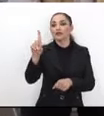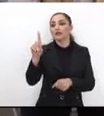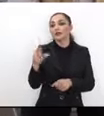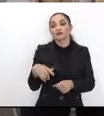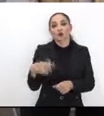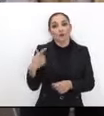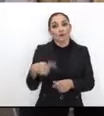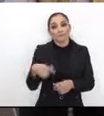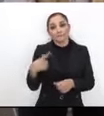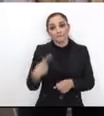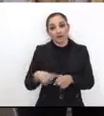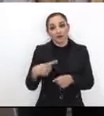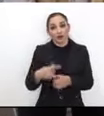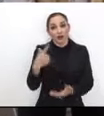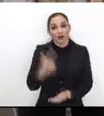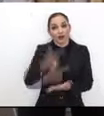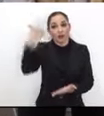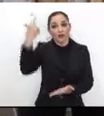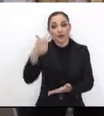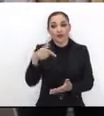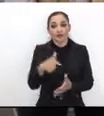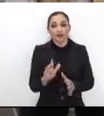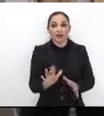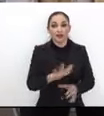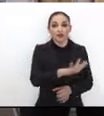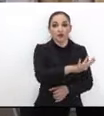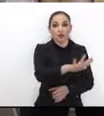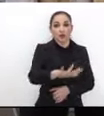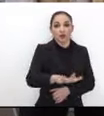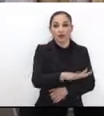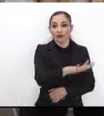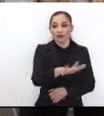crítica. Es un área totalmente